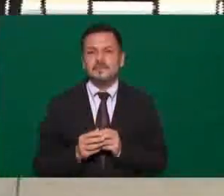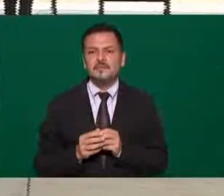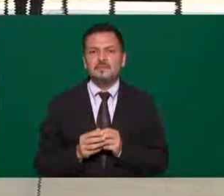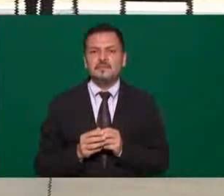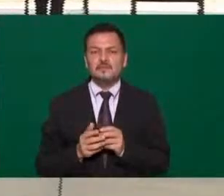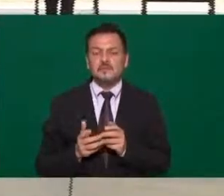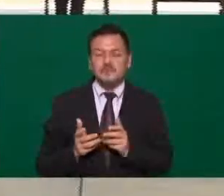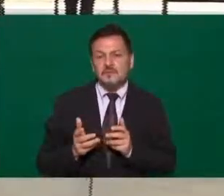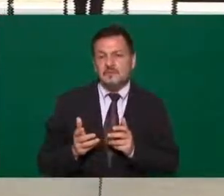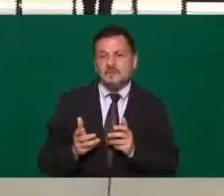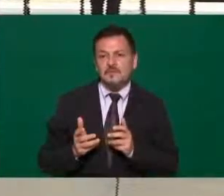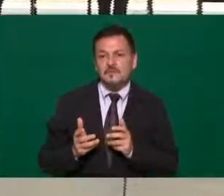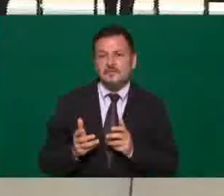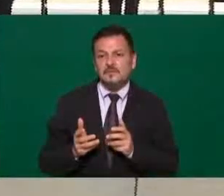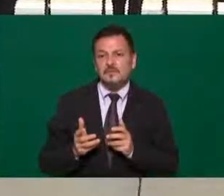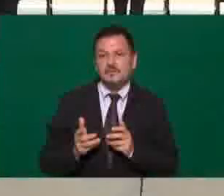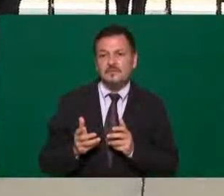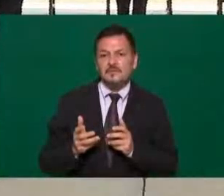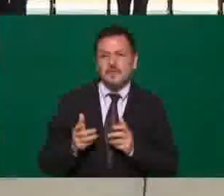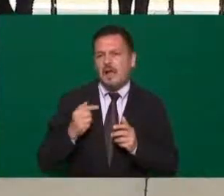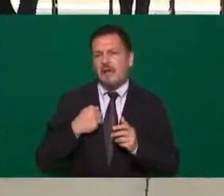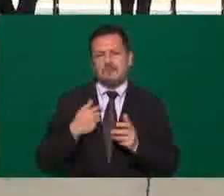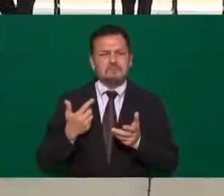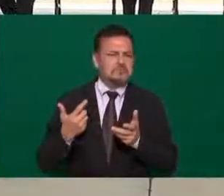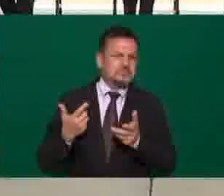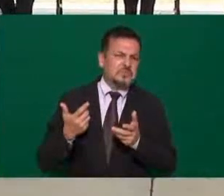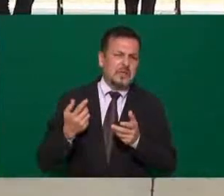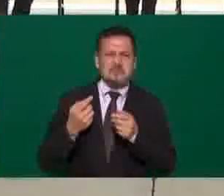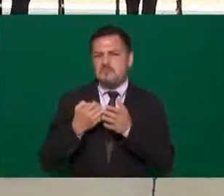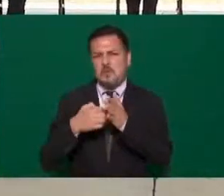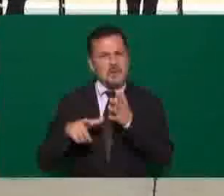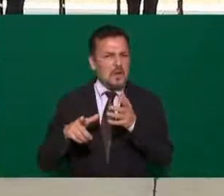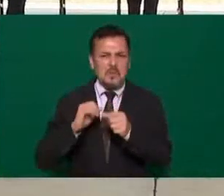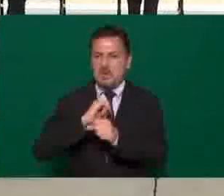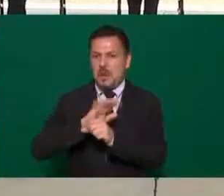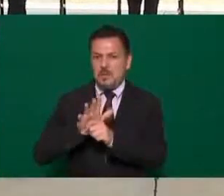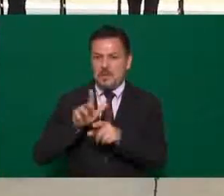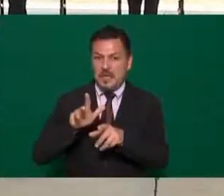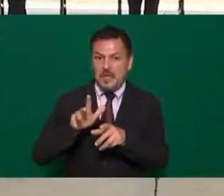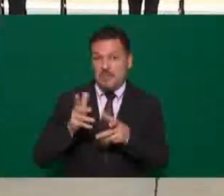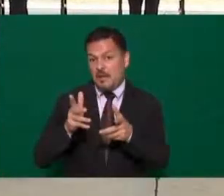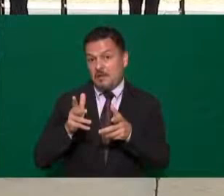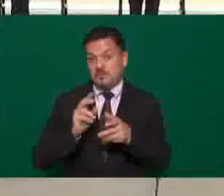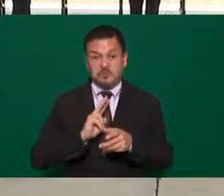no la pandemia, la peste